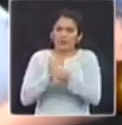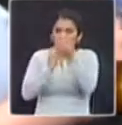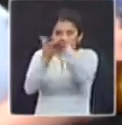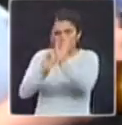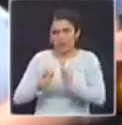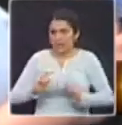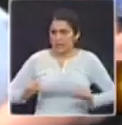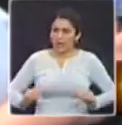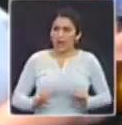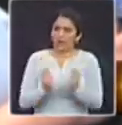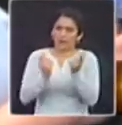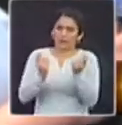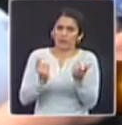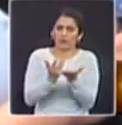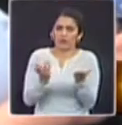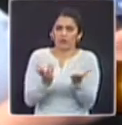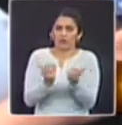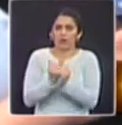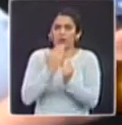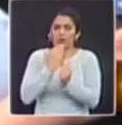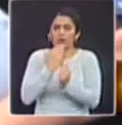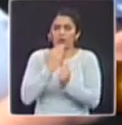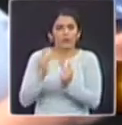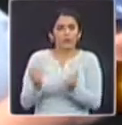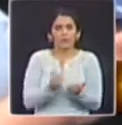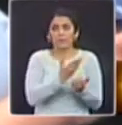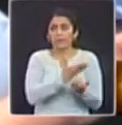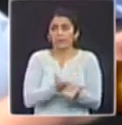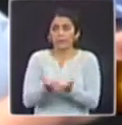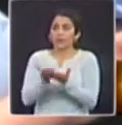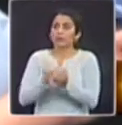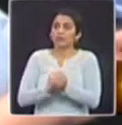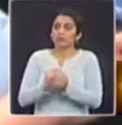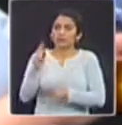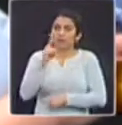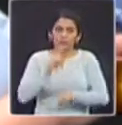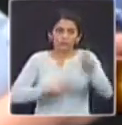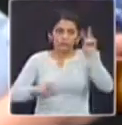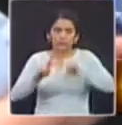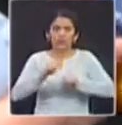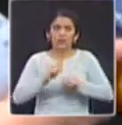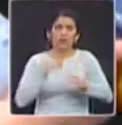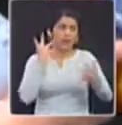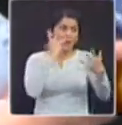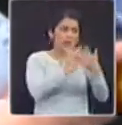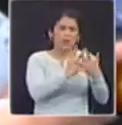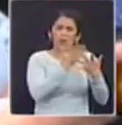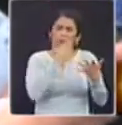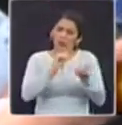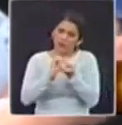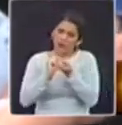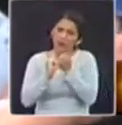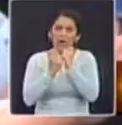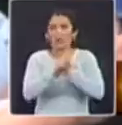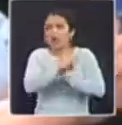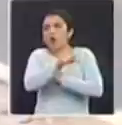caso, una audiencia para la sustitución de esta prisión preventiva por otra medida cautelar.